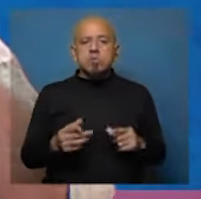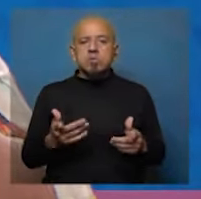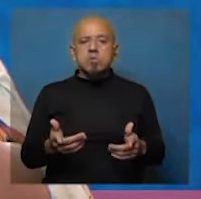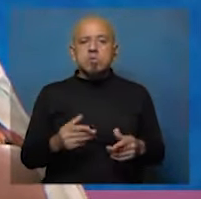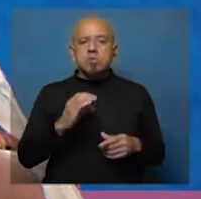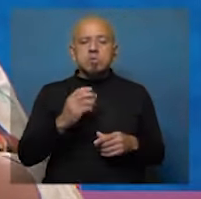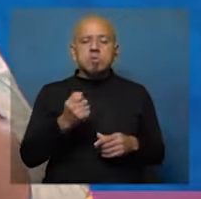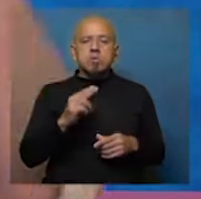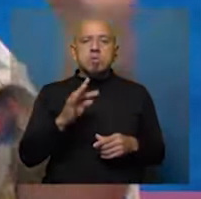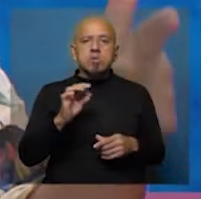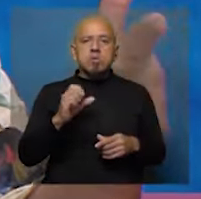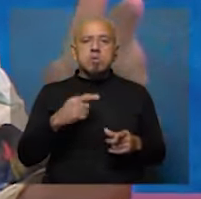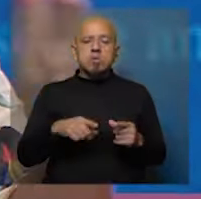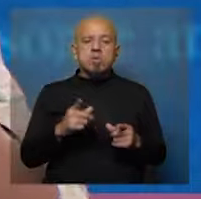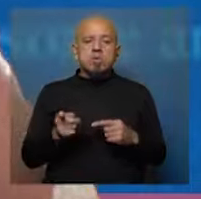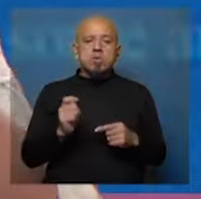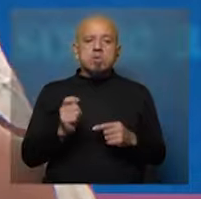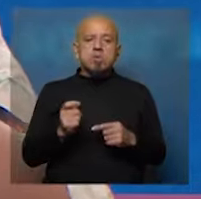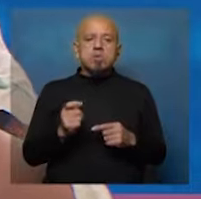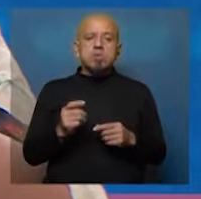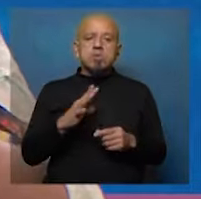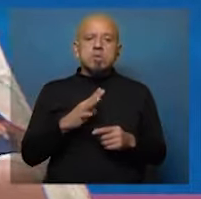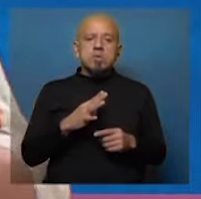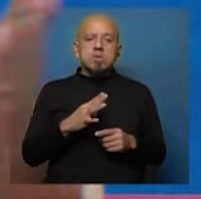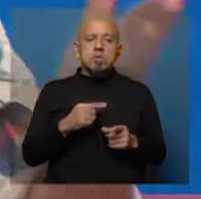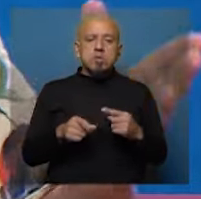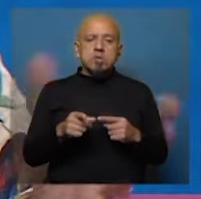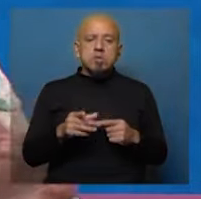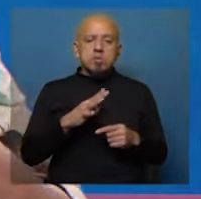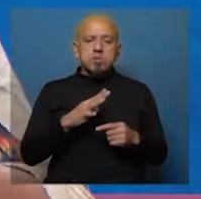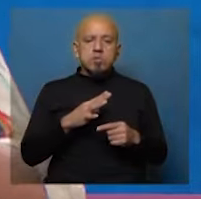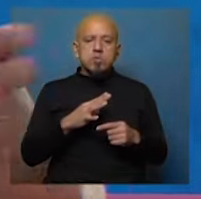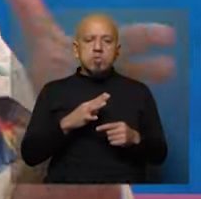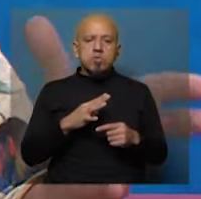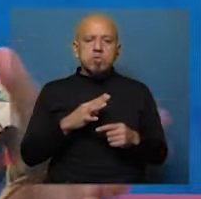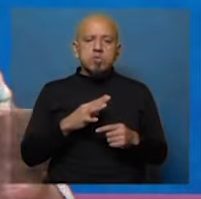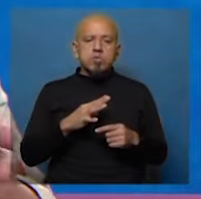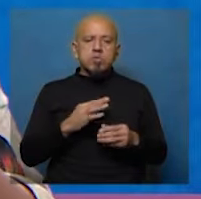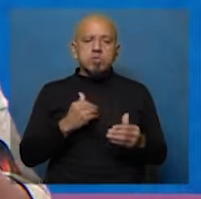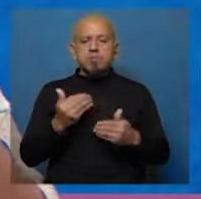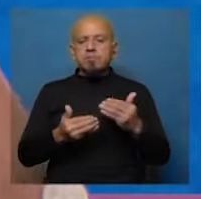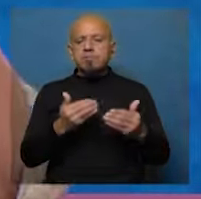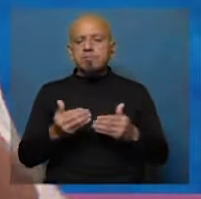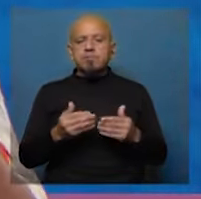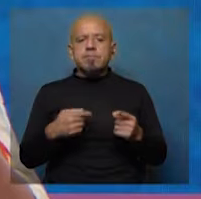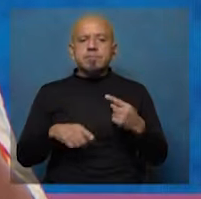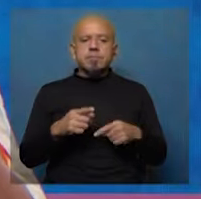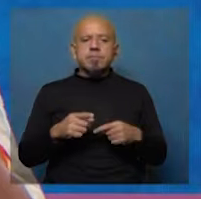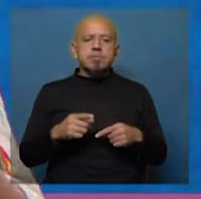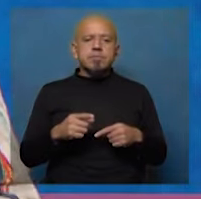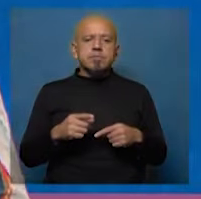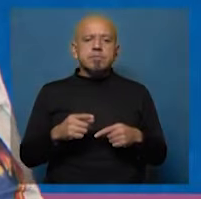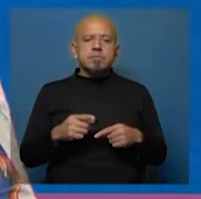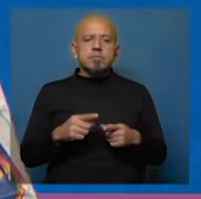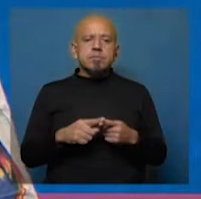cautelares no las tienen Quién los va a cuidar o sea es enorme la cantidad de consecuencias que tiene en tu vida cotidiana inmediatamente